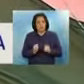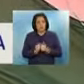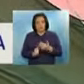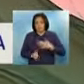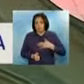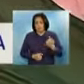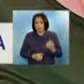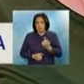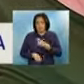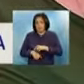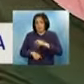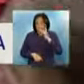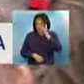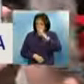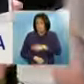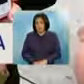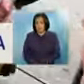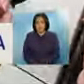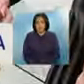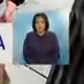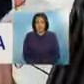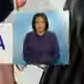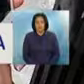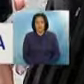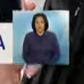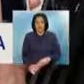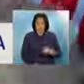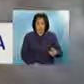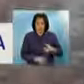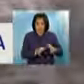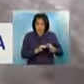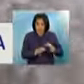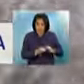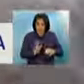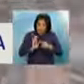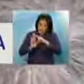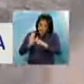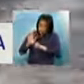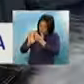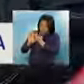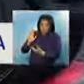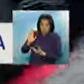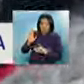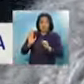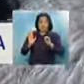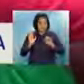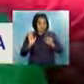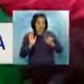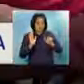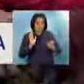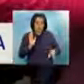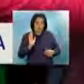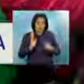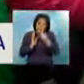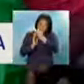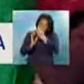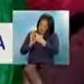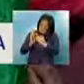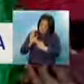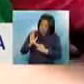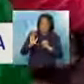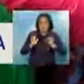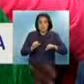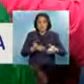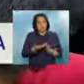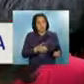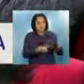en cada momento difícil que he pasado. Según explica la norma, Silvana reúne las condiciones favorables para